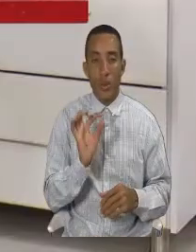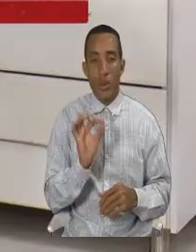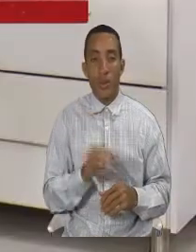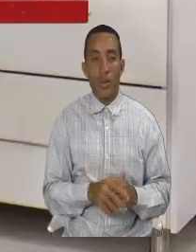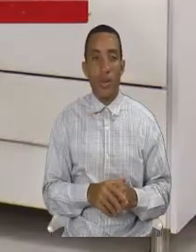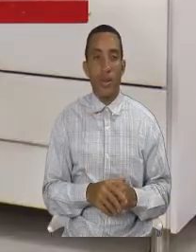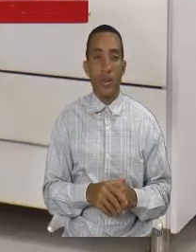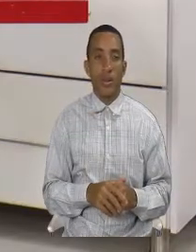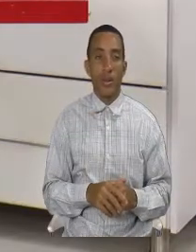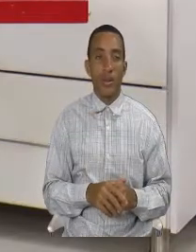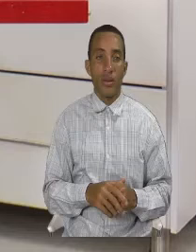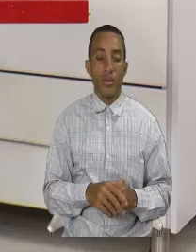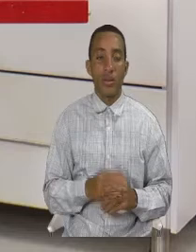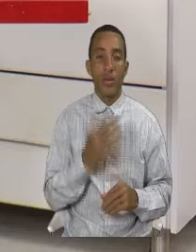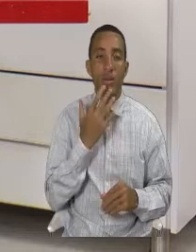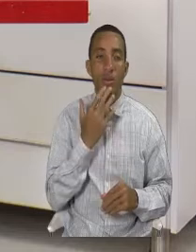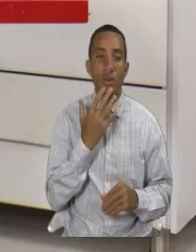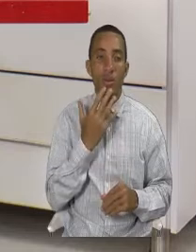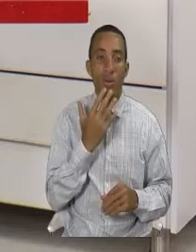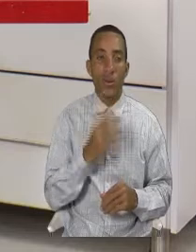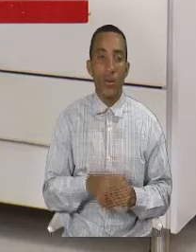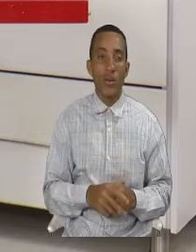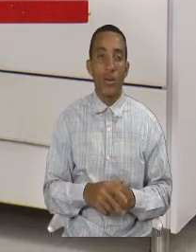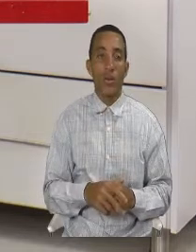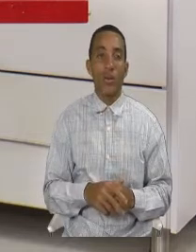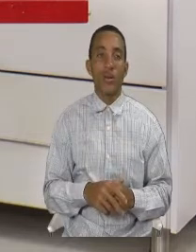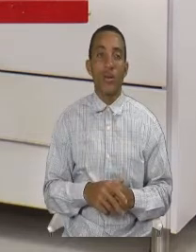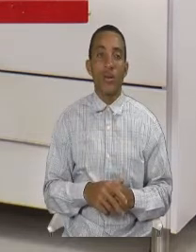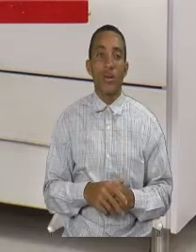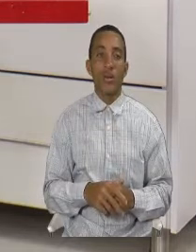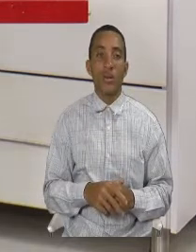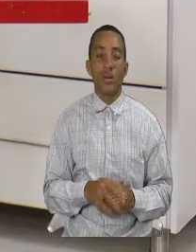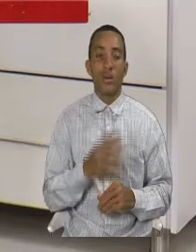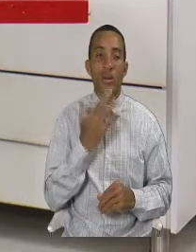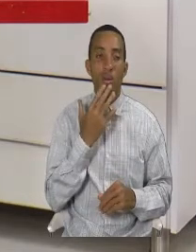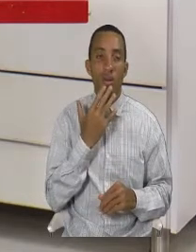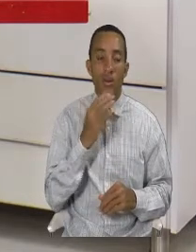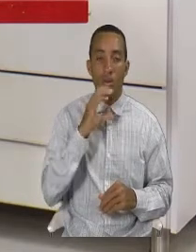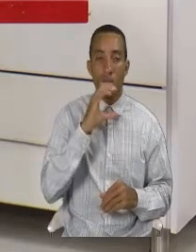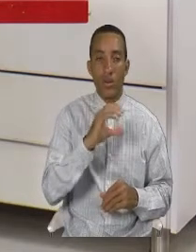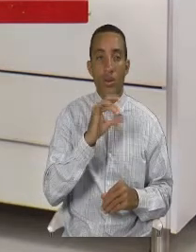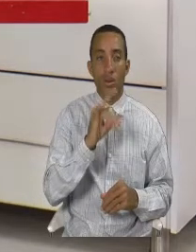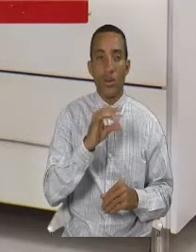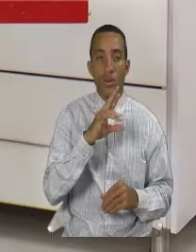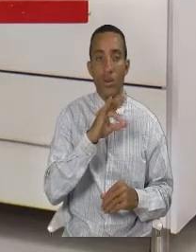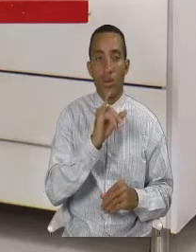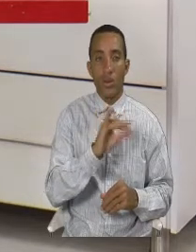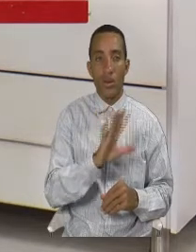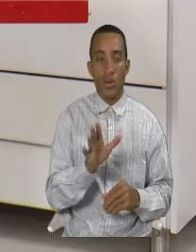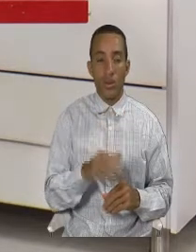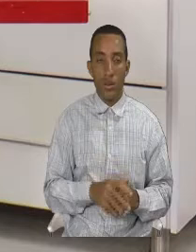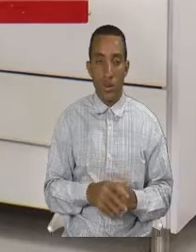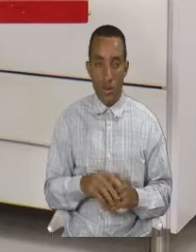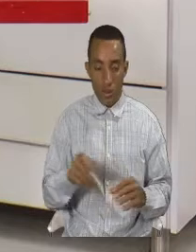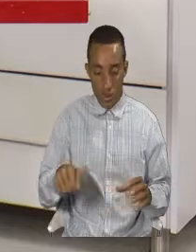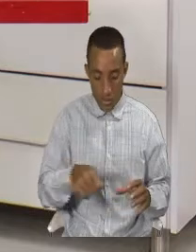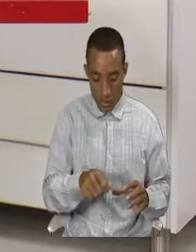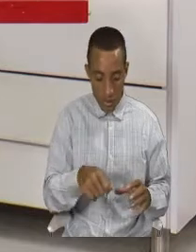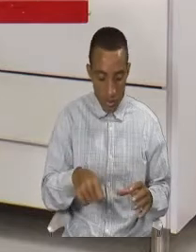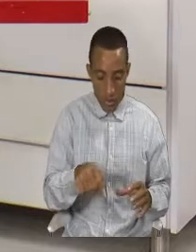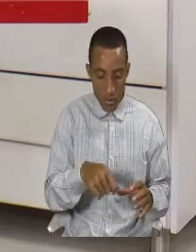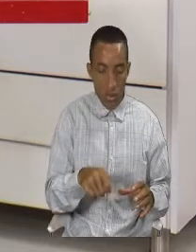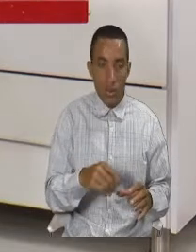da el color que queremos. Normalmente el curry uno lo debe activar en el fondo o en el